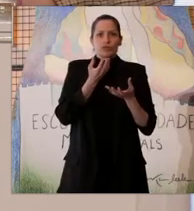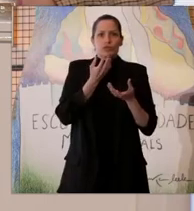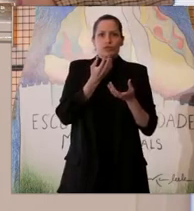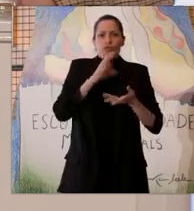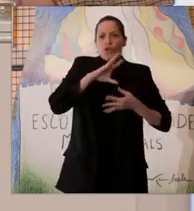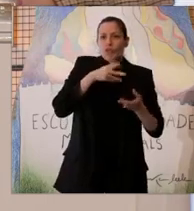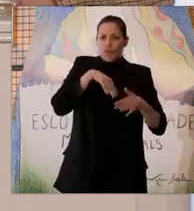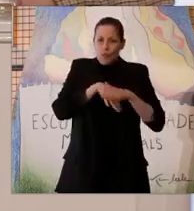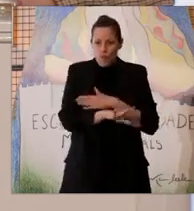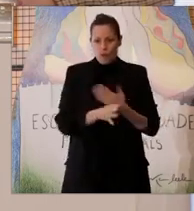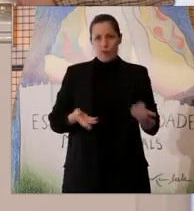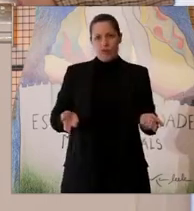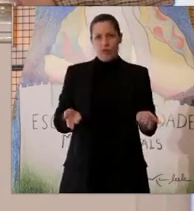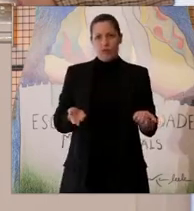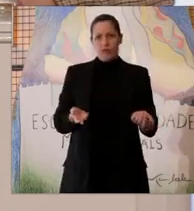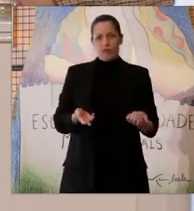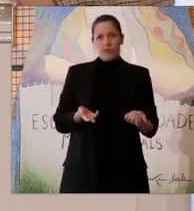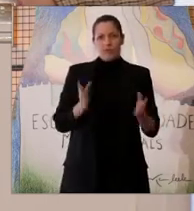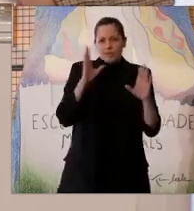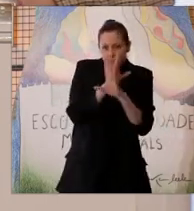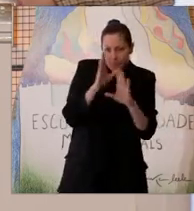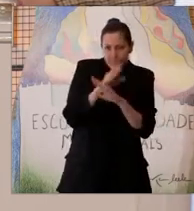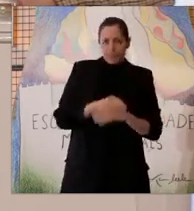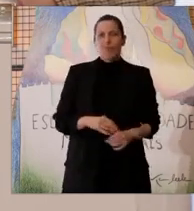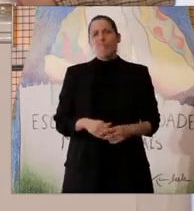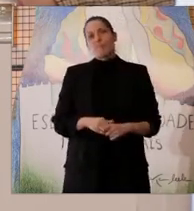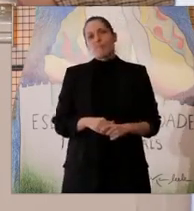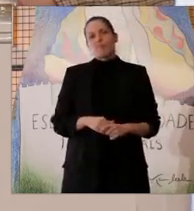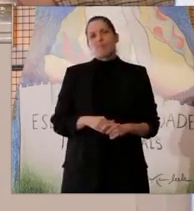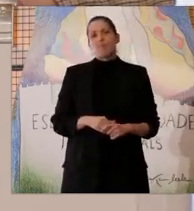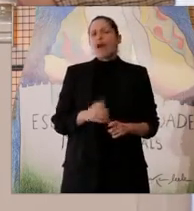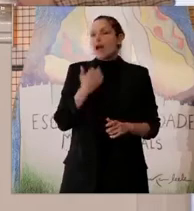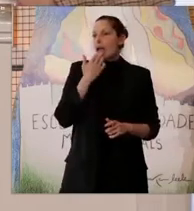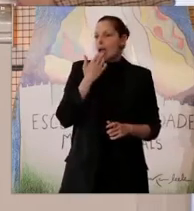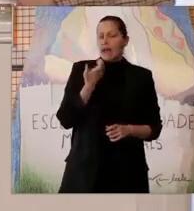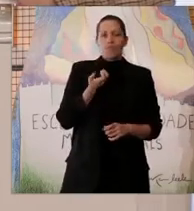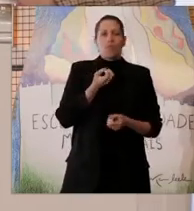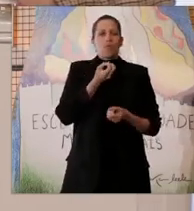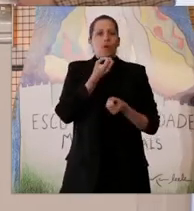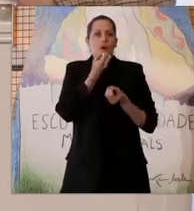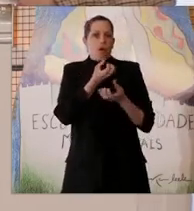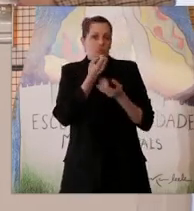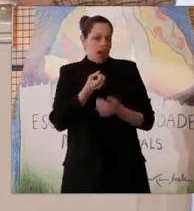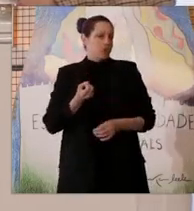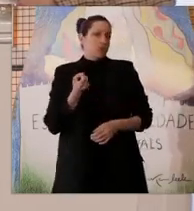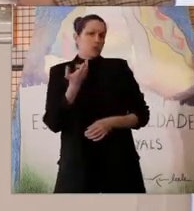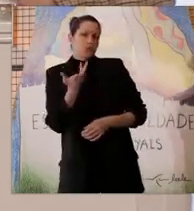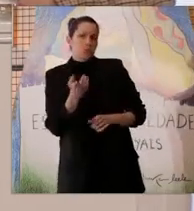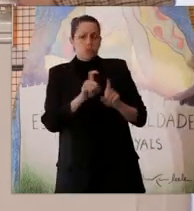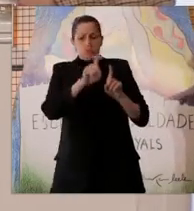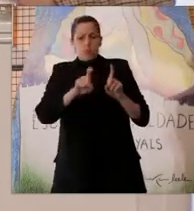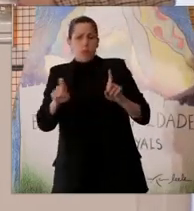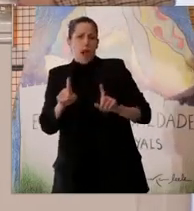en eso se nota El Avance no es lo mismo dar las cifras de paro como se daban antes hace 20 años en general